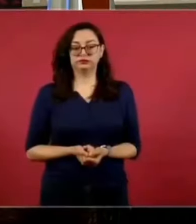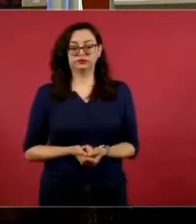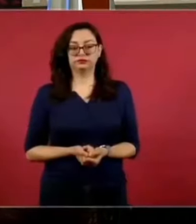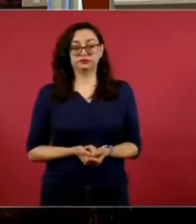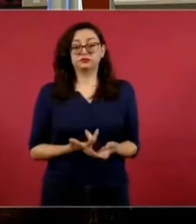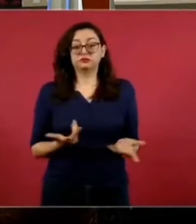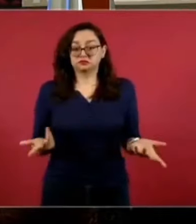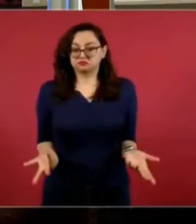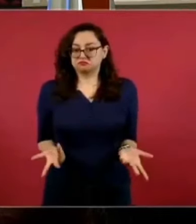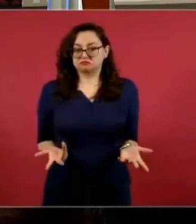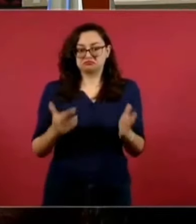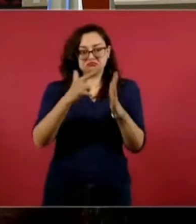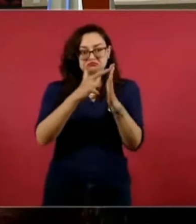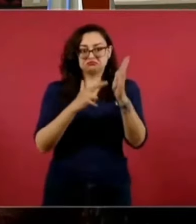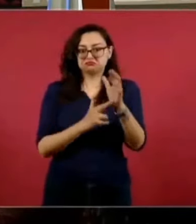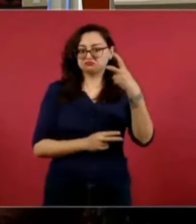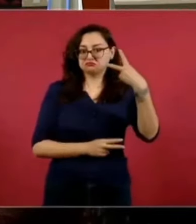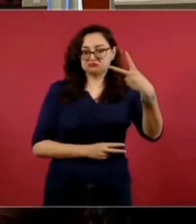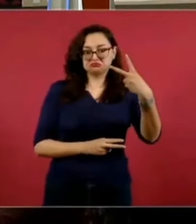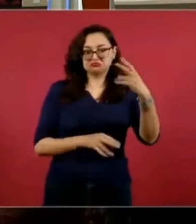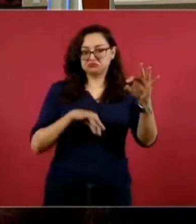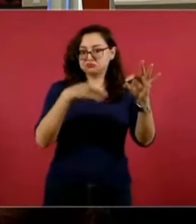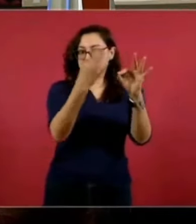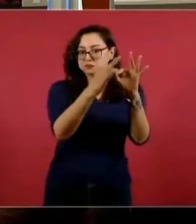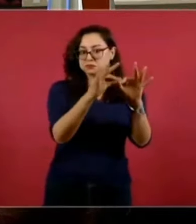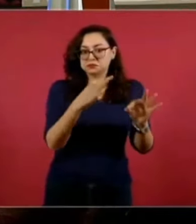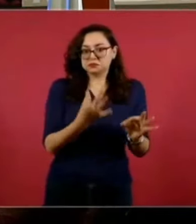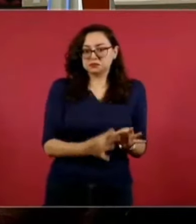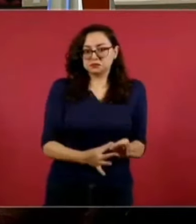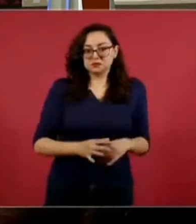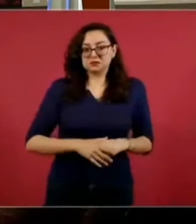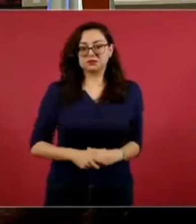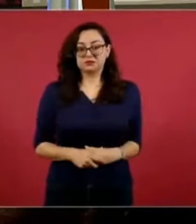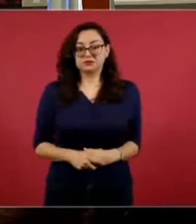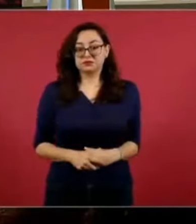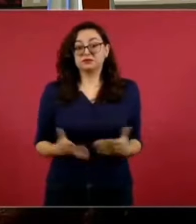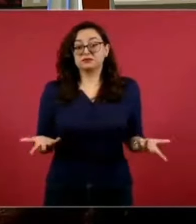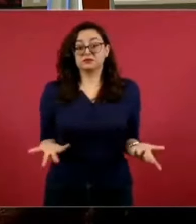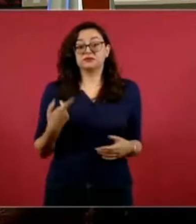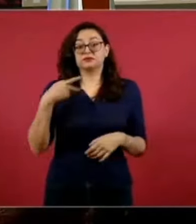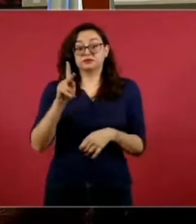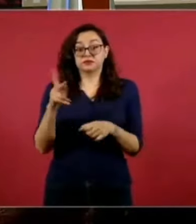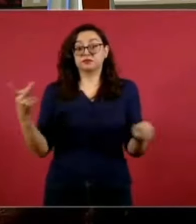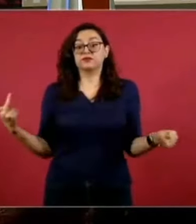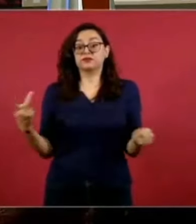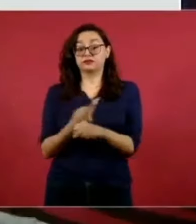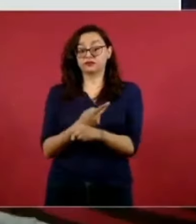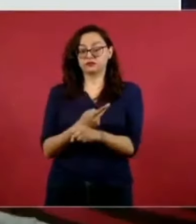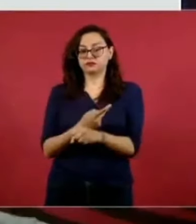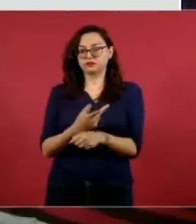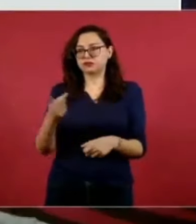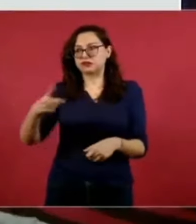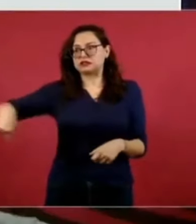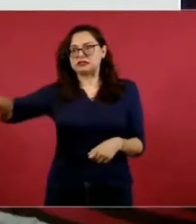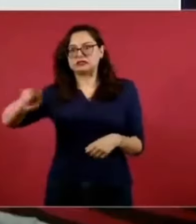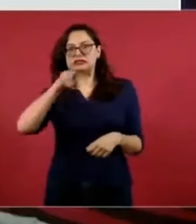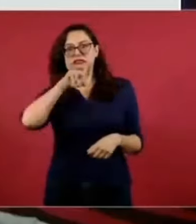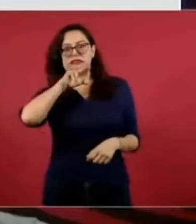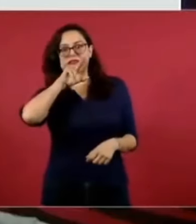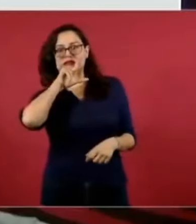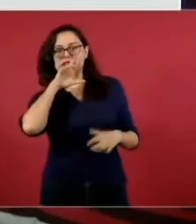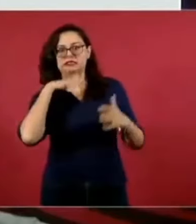discusión porque como sabemos De acuerdo a las reglas hoy establecidas en nuestra Constitución la